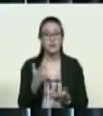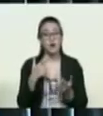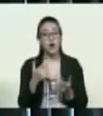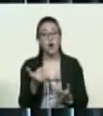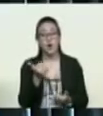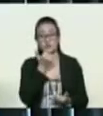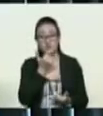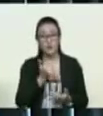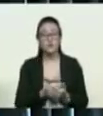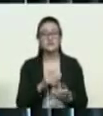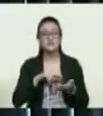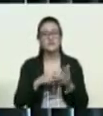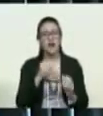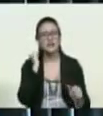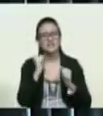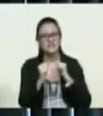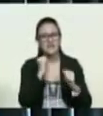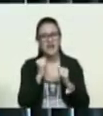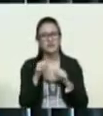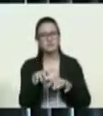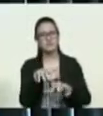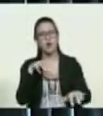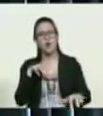son asesinatos brutales en masa,